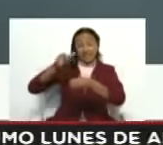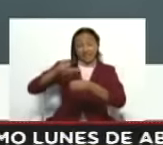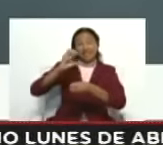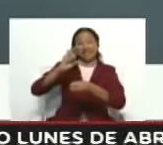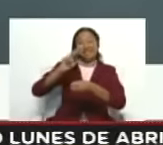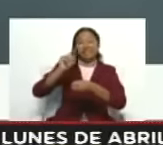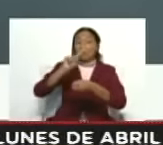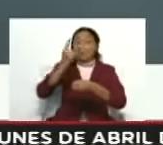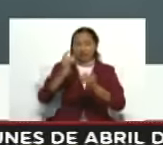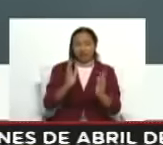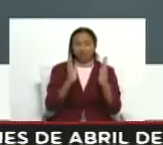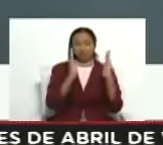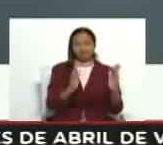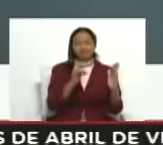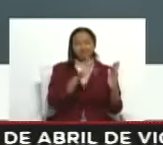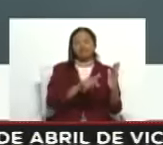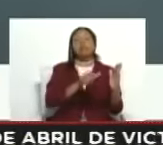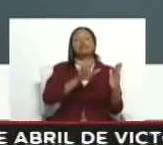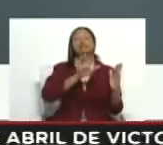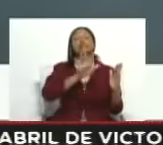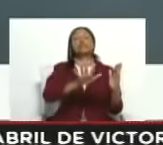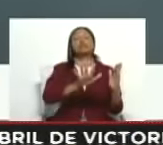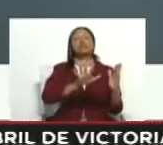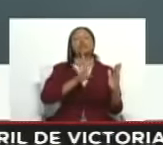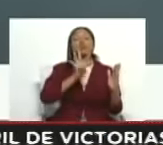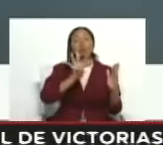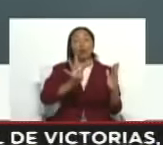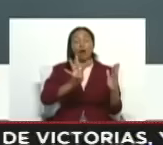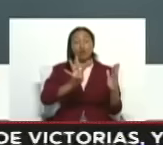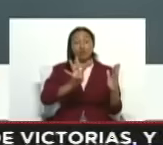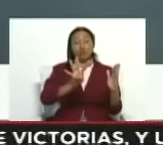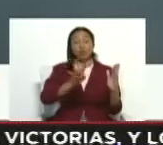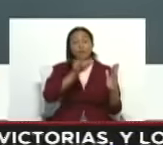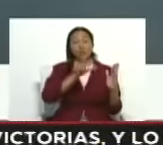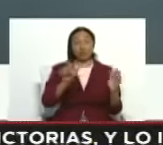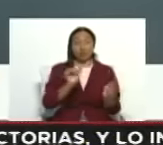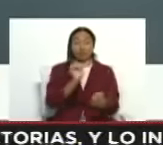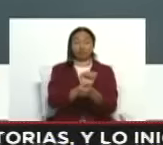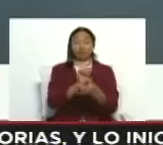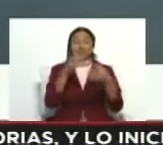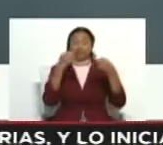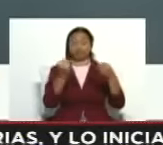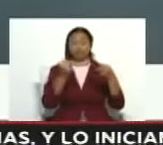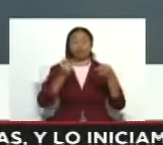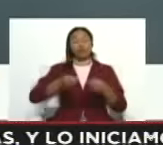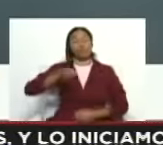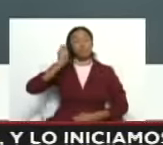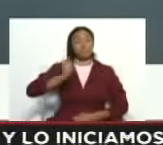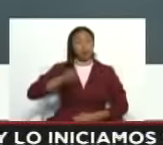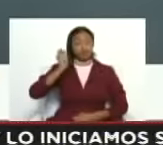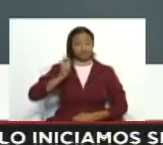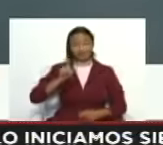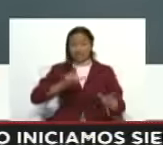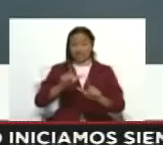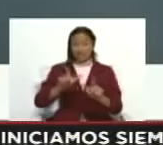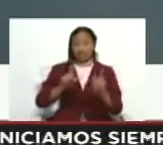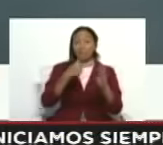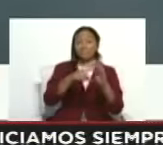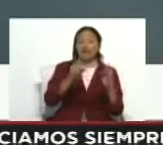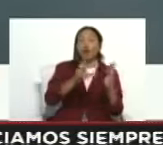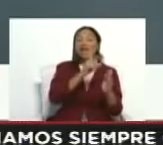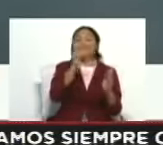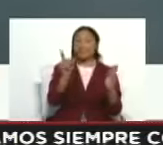fase, hablamos de 54 imputados, procesados y acusados, ¿verdad? Pero en la segunda